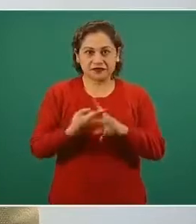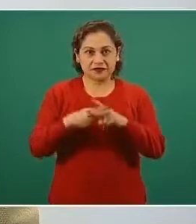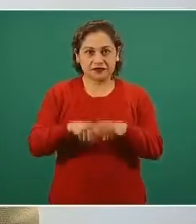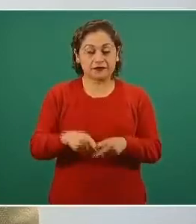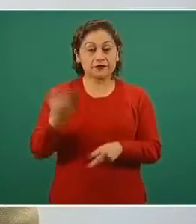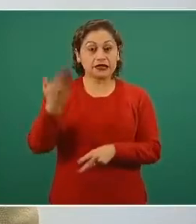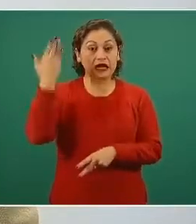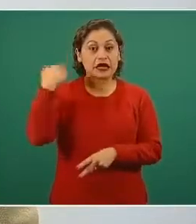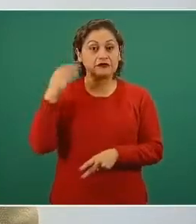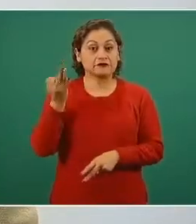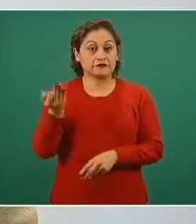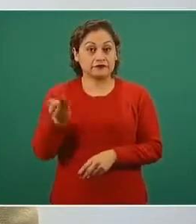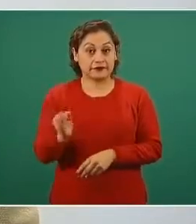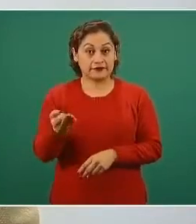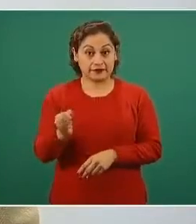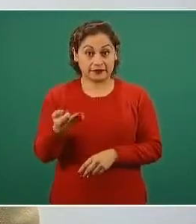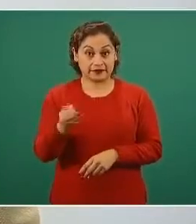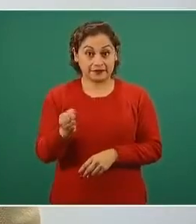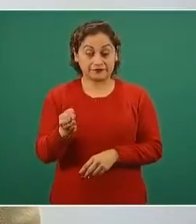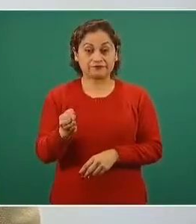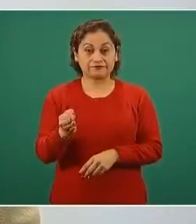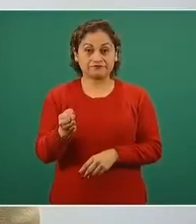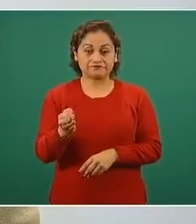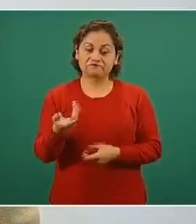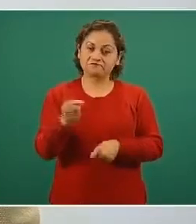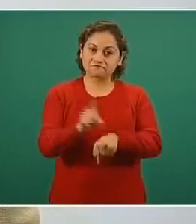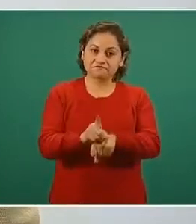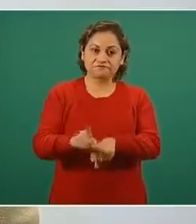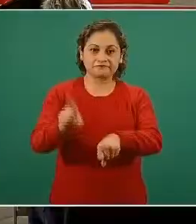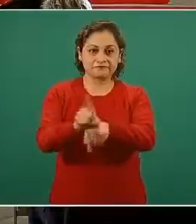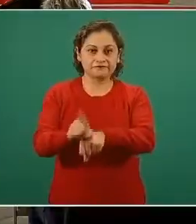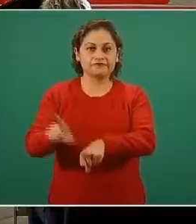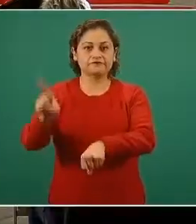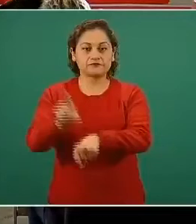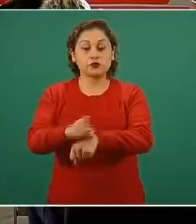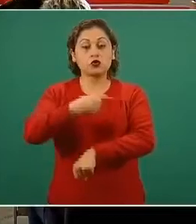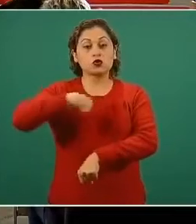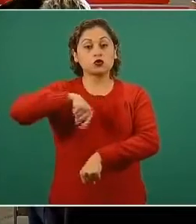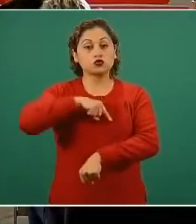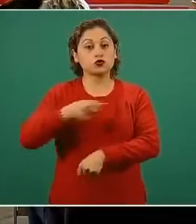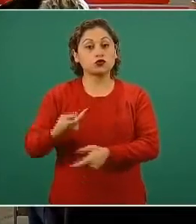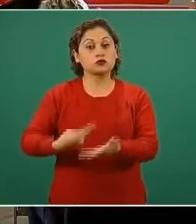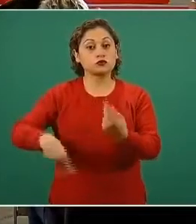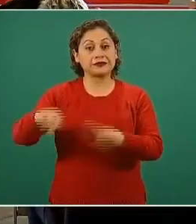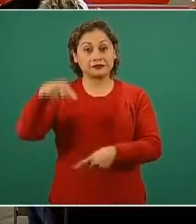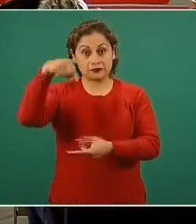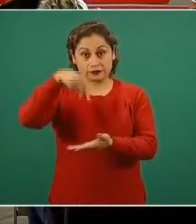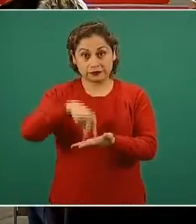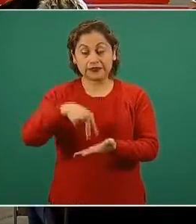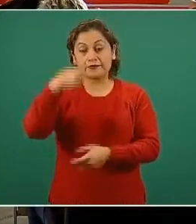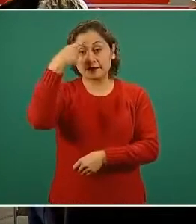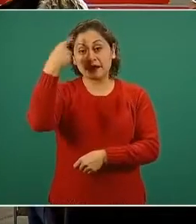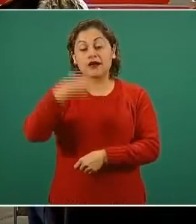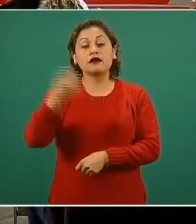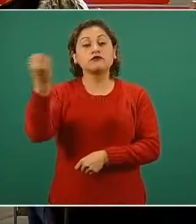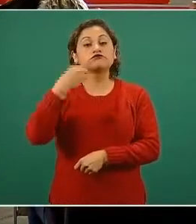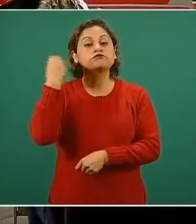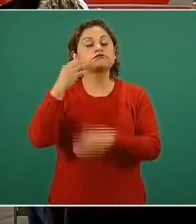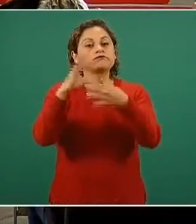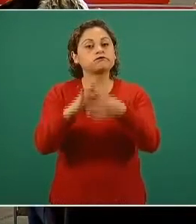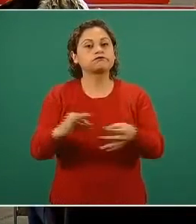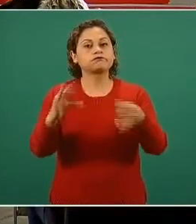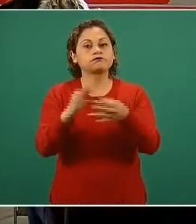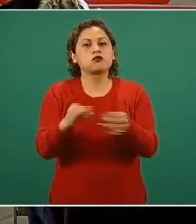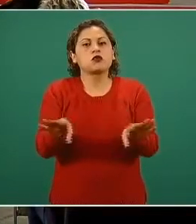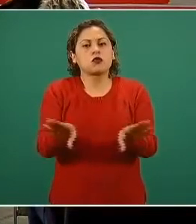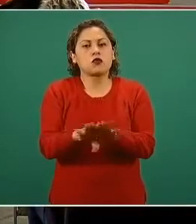finales de febrero, en la que todos los días hemos estado informando del curso de la